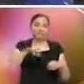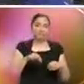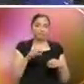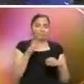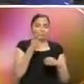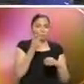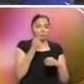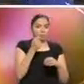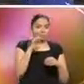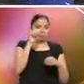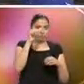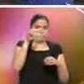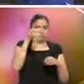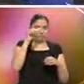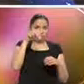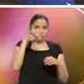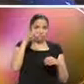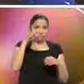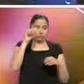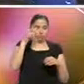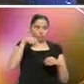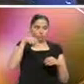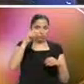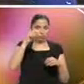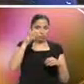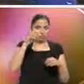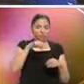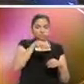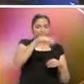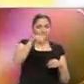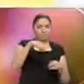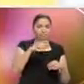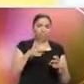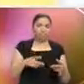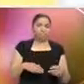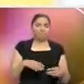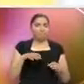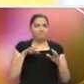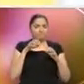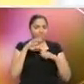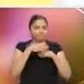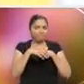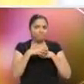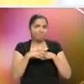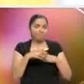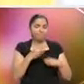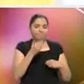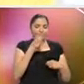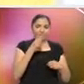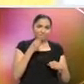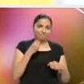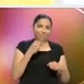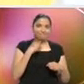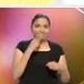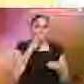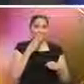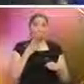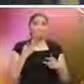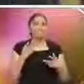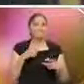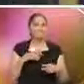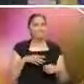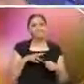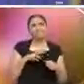poquito de amaranto. Te iba a decir, fíjate que en la vida yo había comido el jamón con miel, ¿no? Y sí, claro que sí. ¿No? En hot cakes. Sí, exacto. Sí, es muy